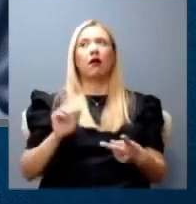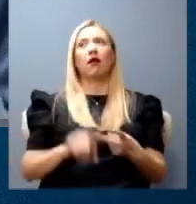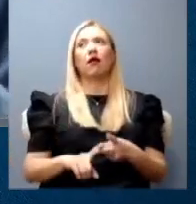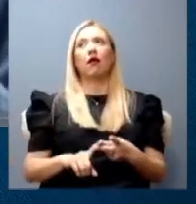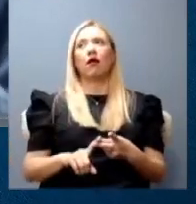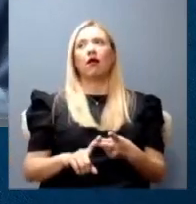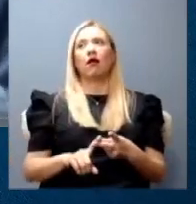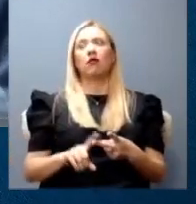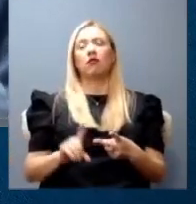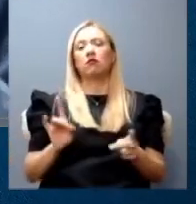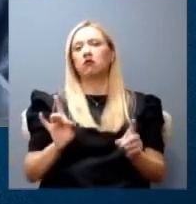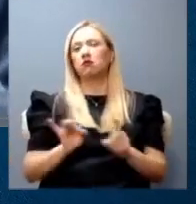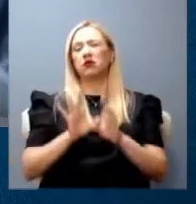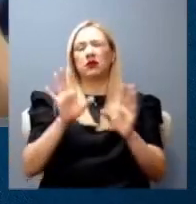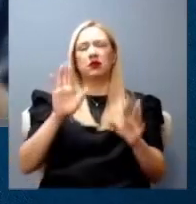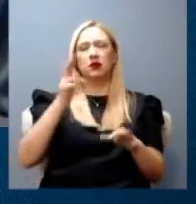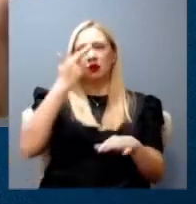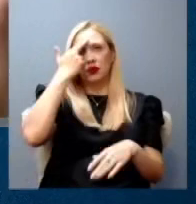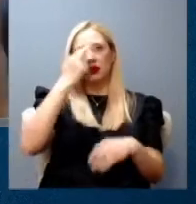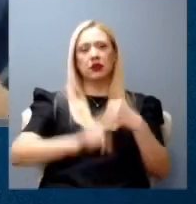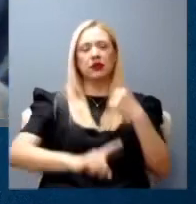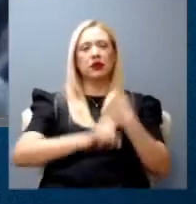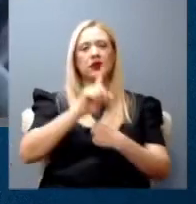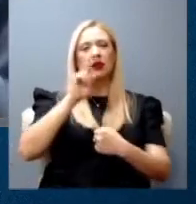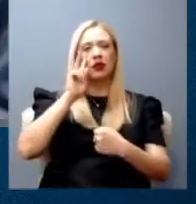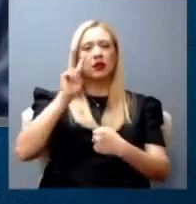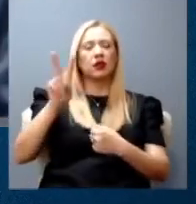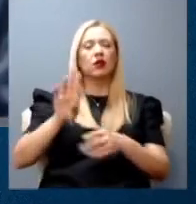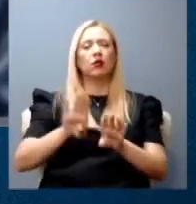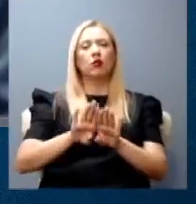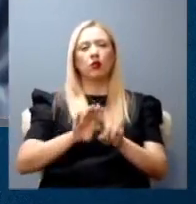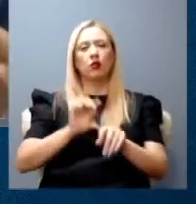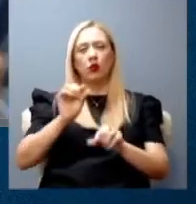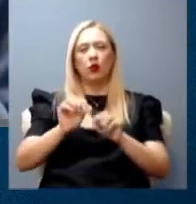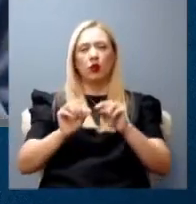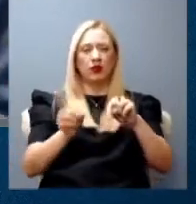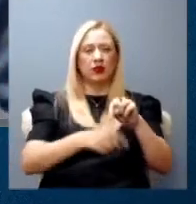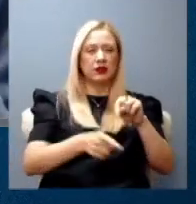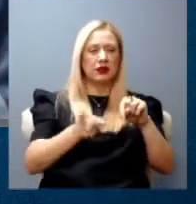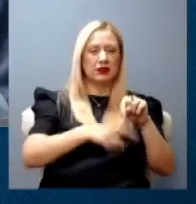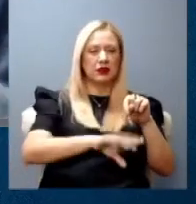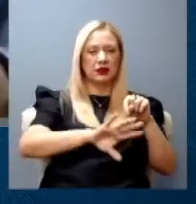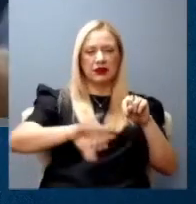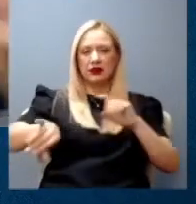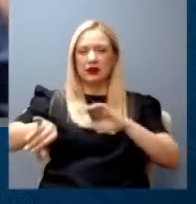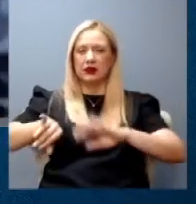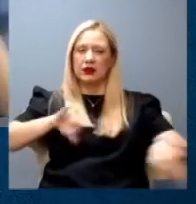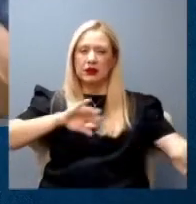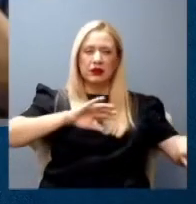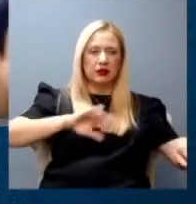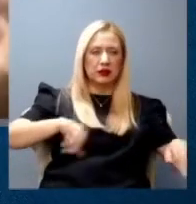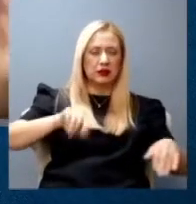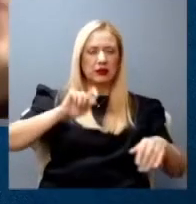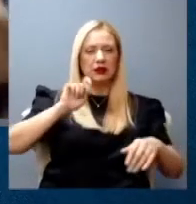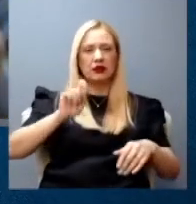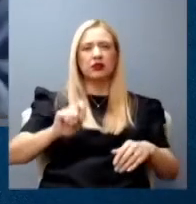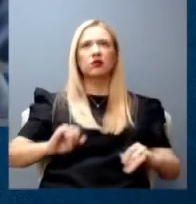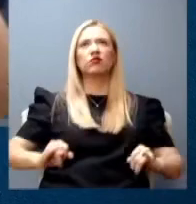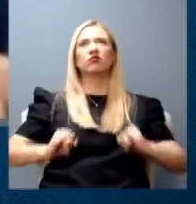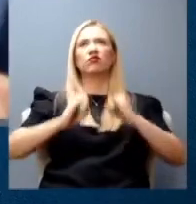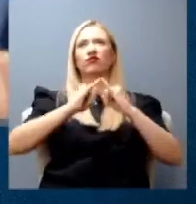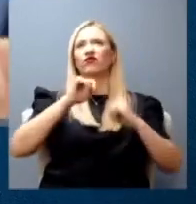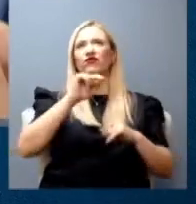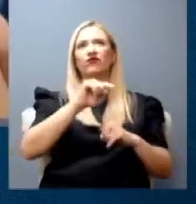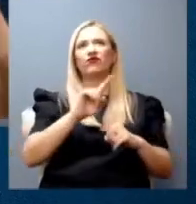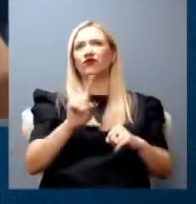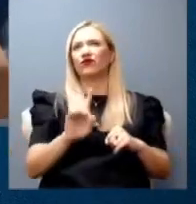también casos en donde vemos la depuración como parte de lo principal de las instituciones que se